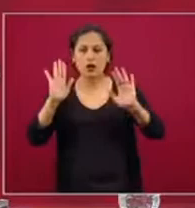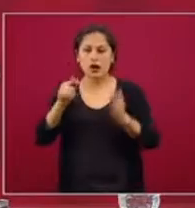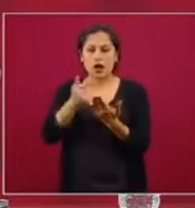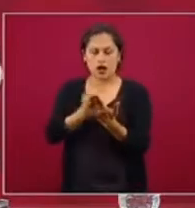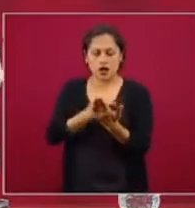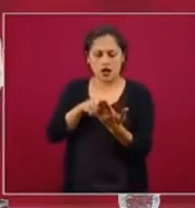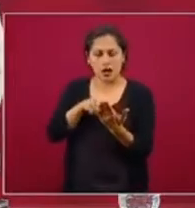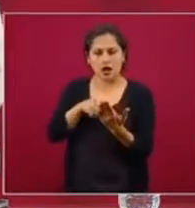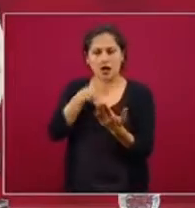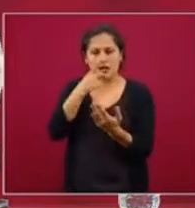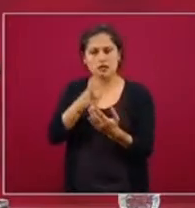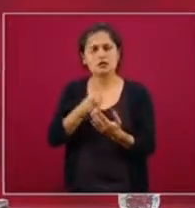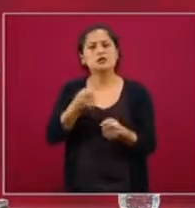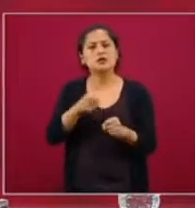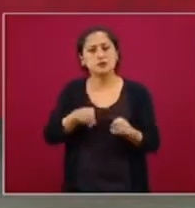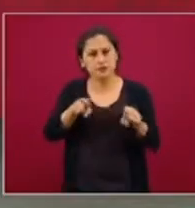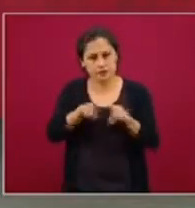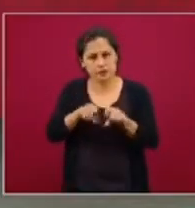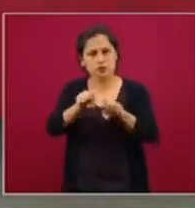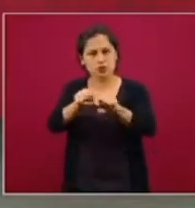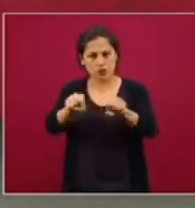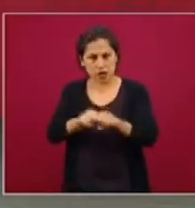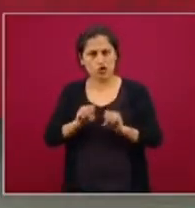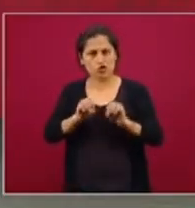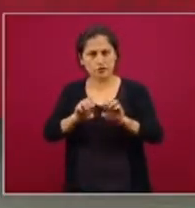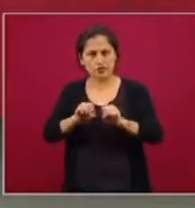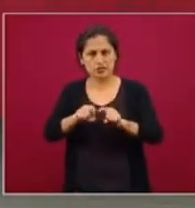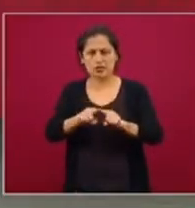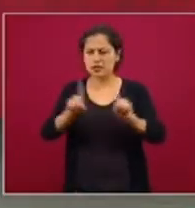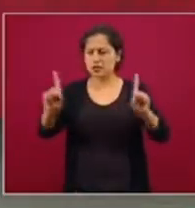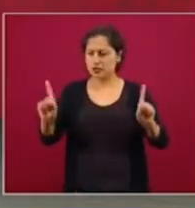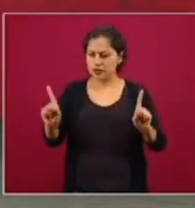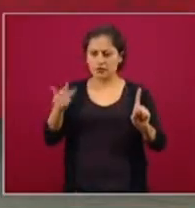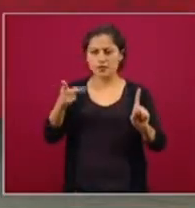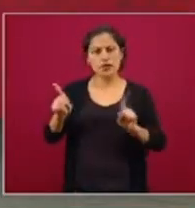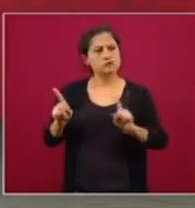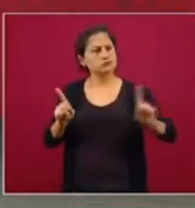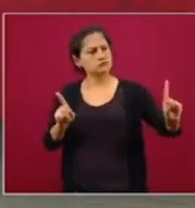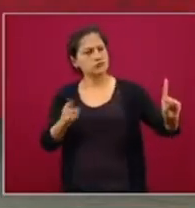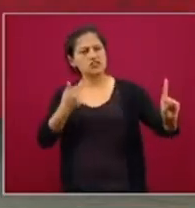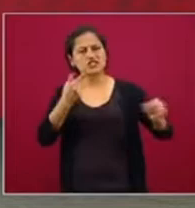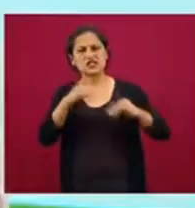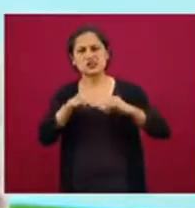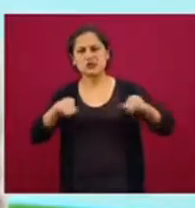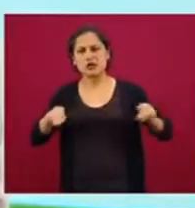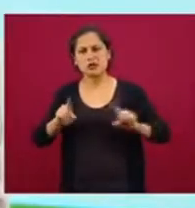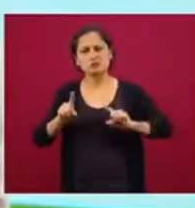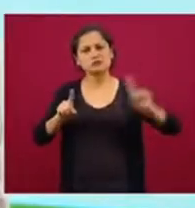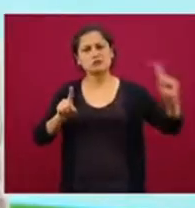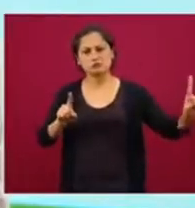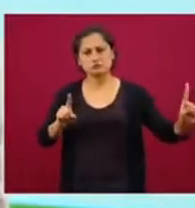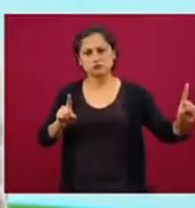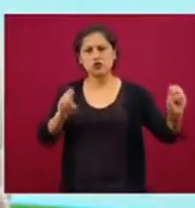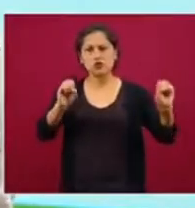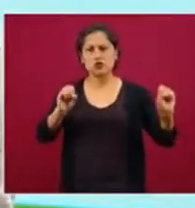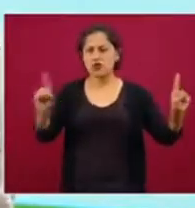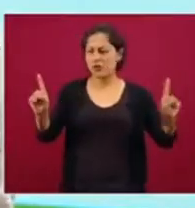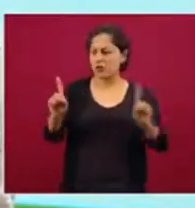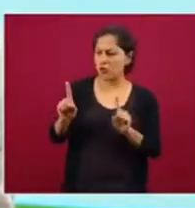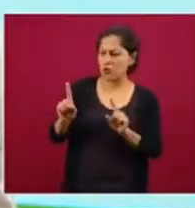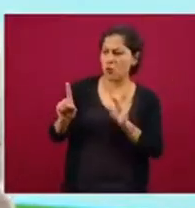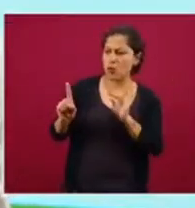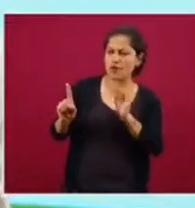mismo salón, pero estabas del otro lado de la mesa a 7 metros y estuviste 40 minutos y te